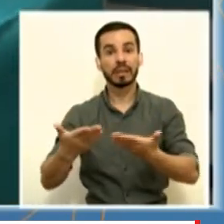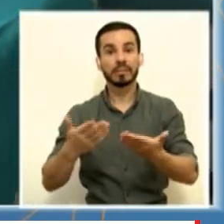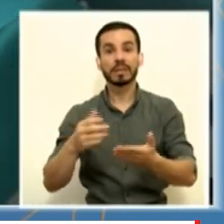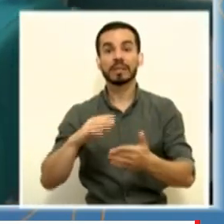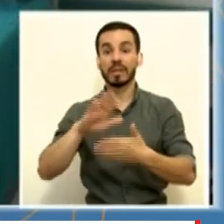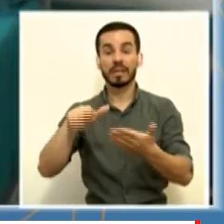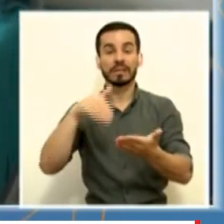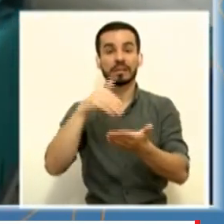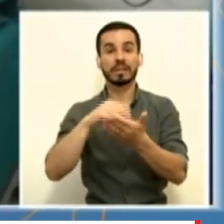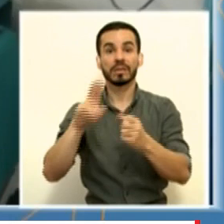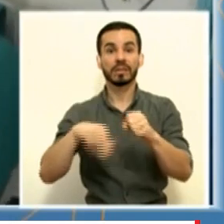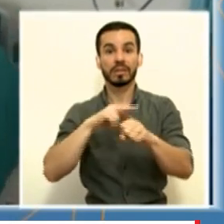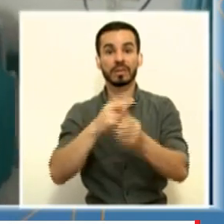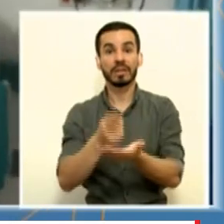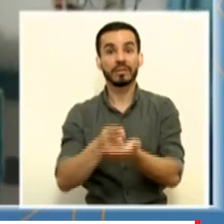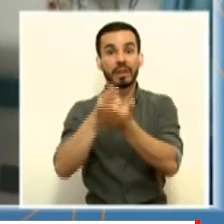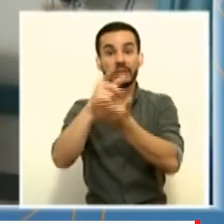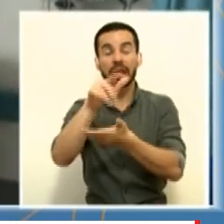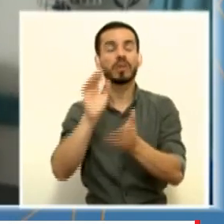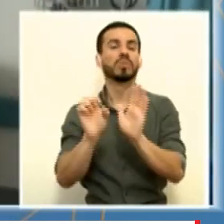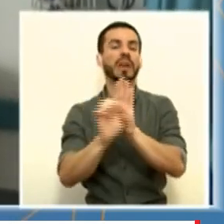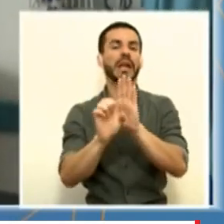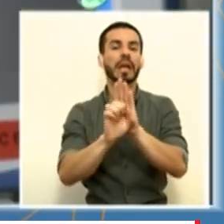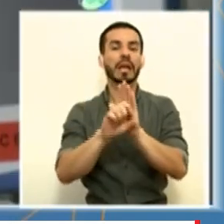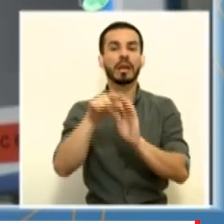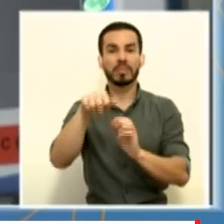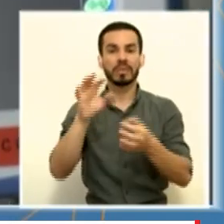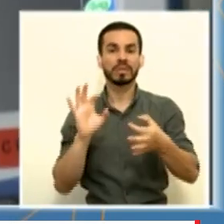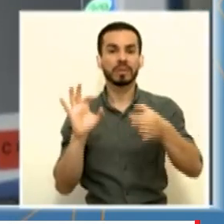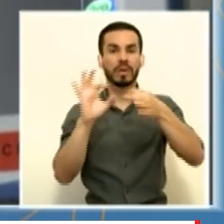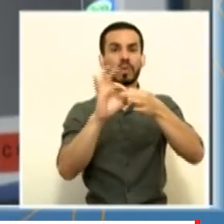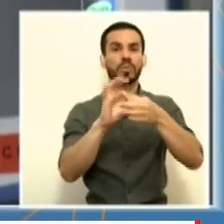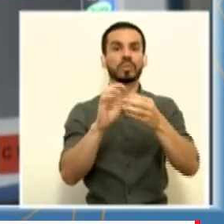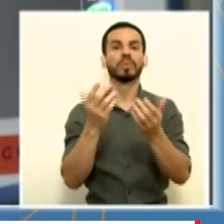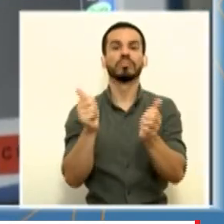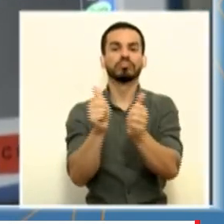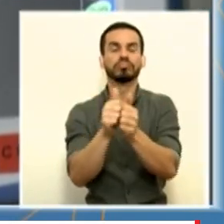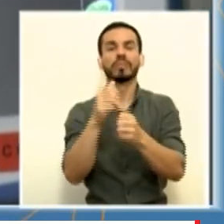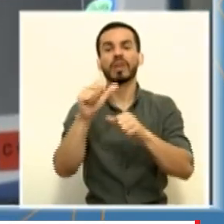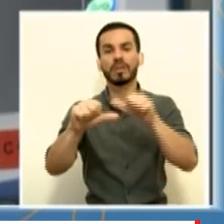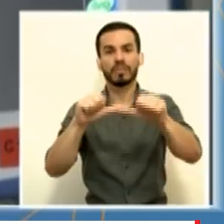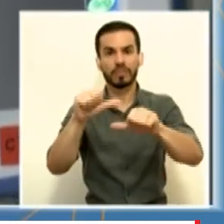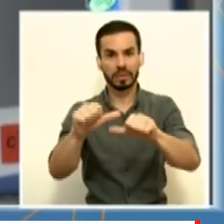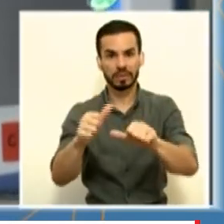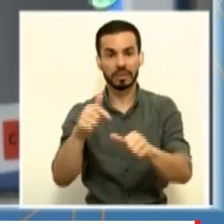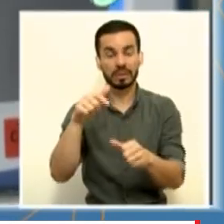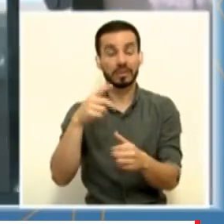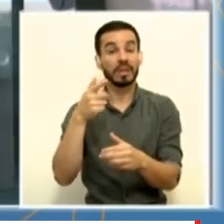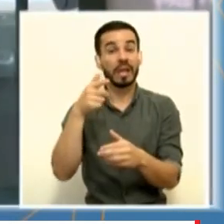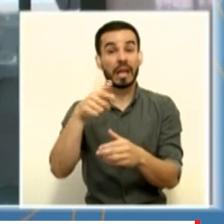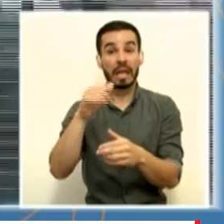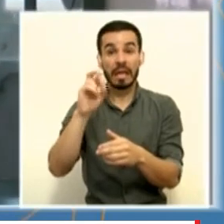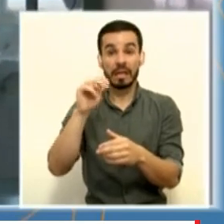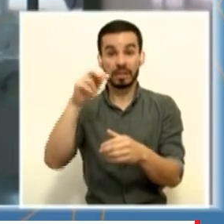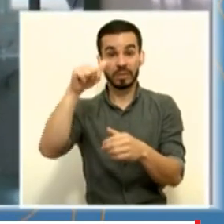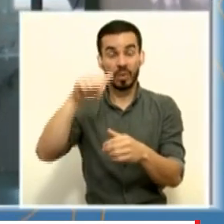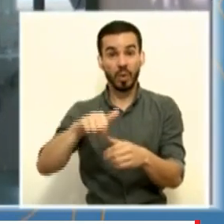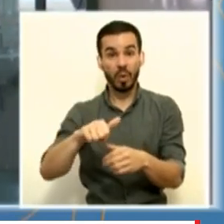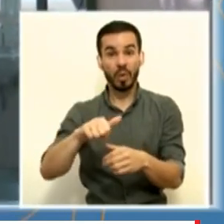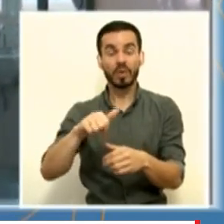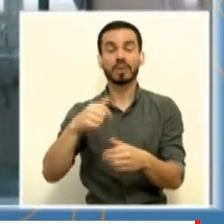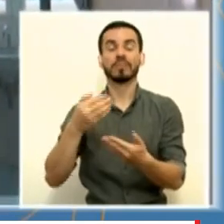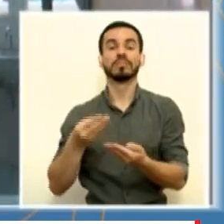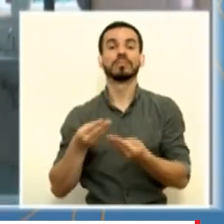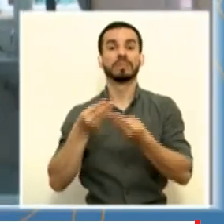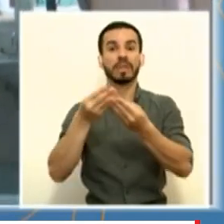de Rehabilitación, es un ejemplo de esta unión de esfuerzos. Justamente el INS hoy se pone al